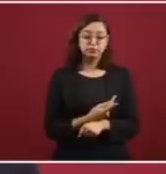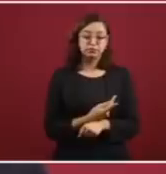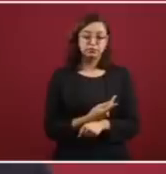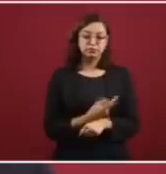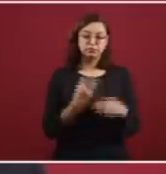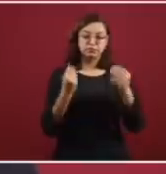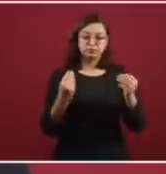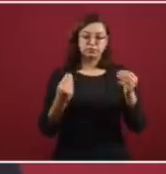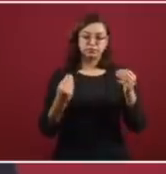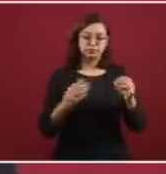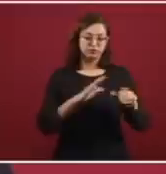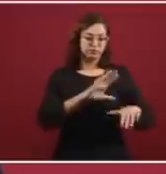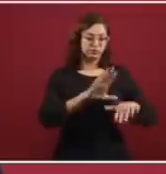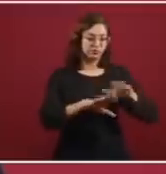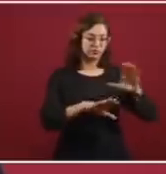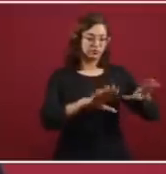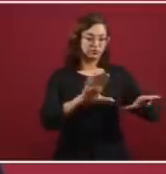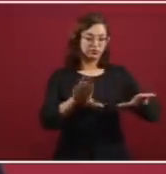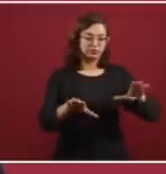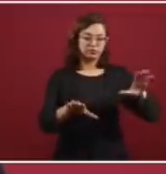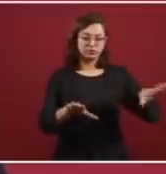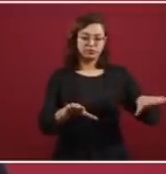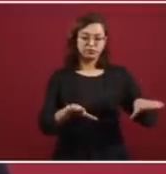la muerte a